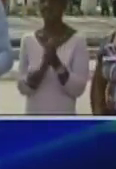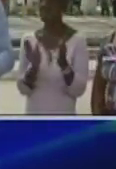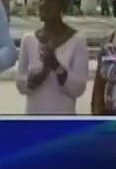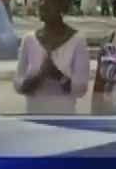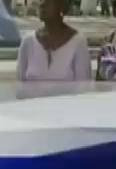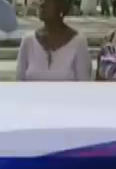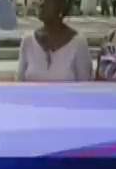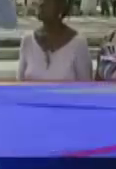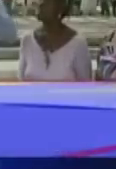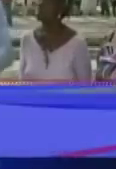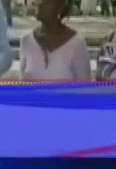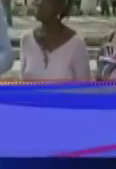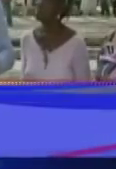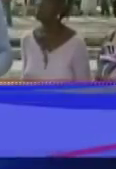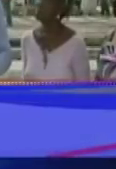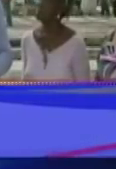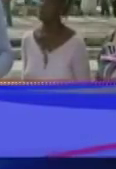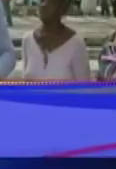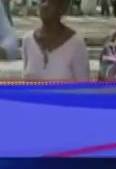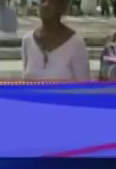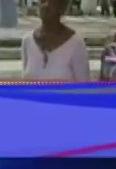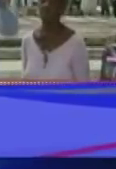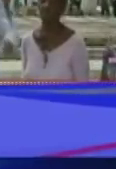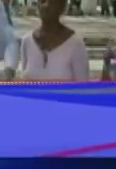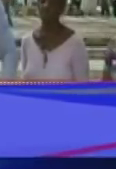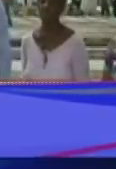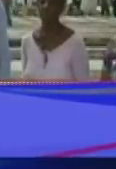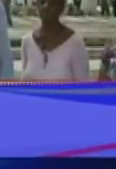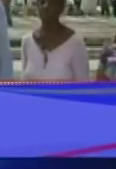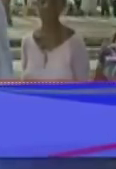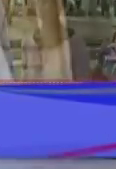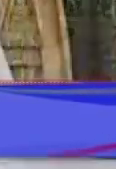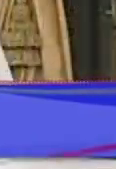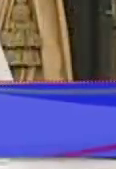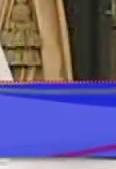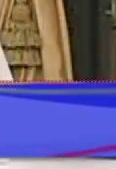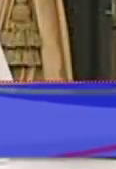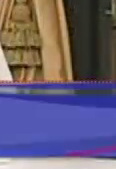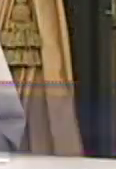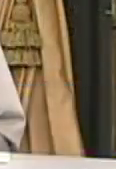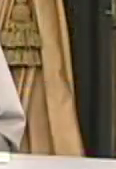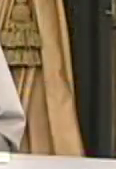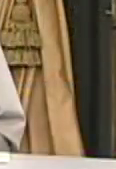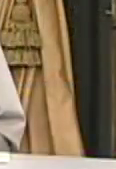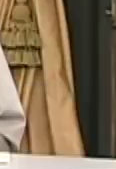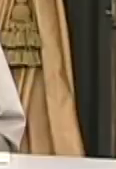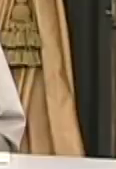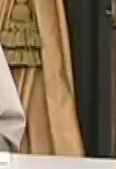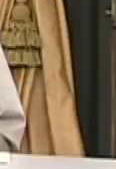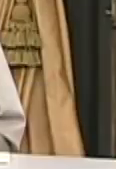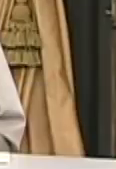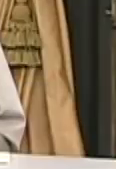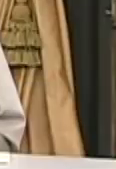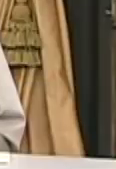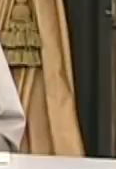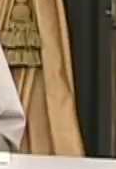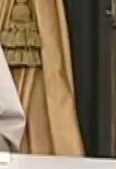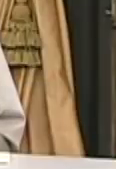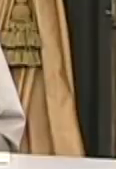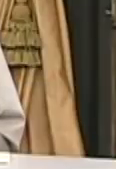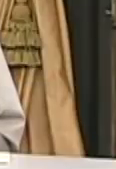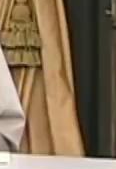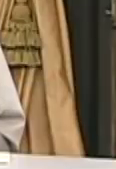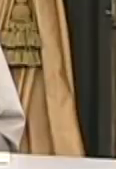nuestra patria Venezuela, para con nuestro proyecto revolucionario. Adelante, presidente. Amén, amén. Saludo desde aquí al Guárico,